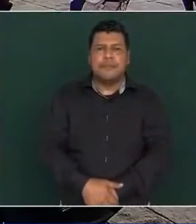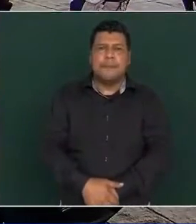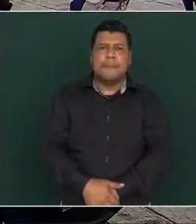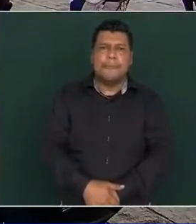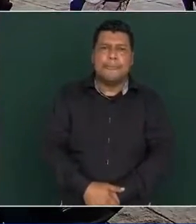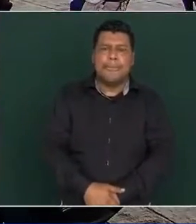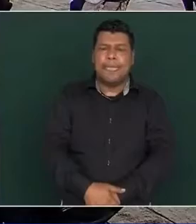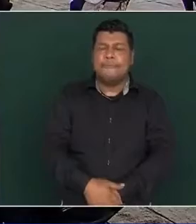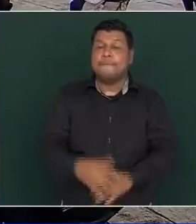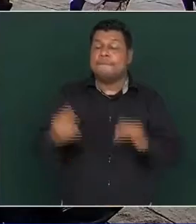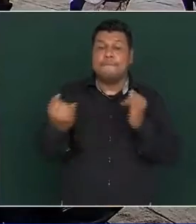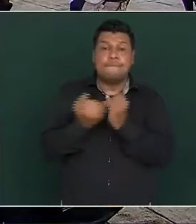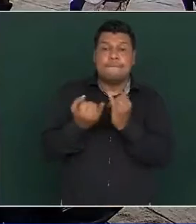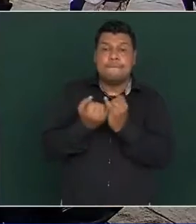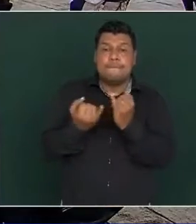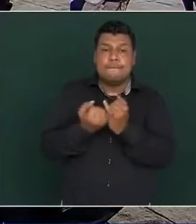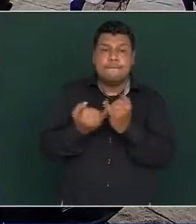Habrá palabras